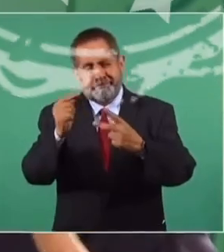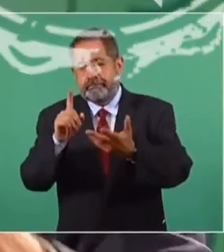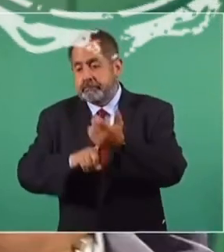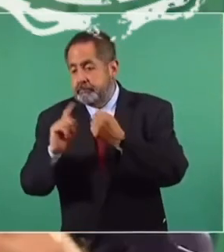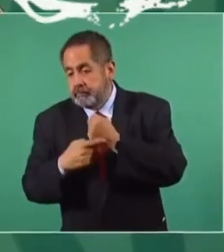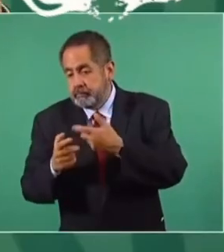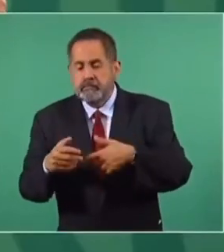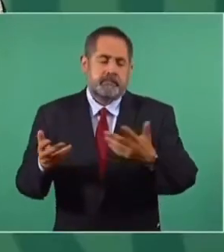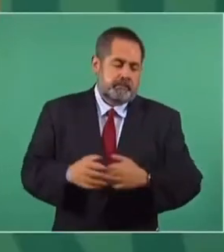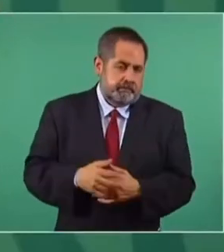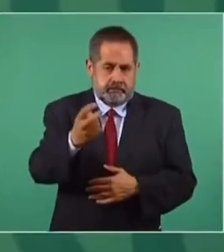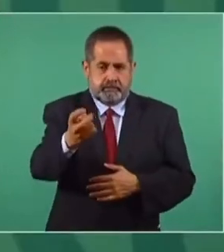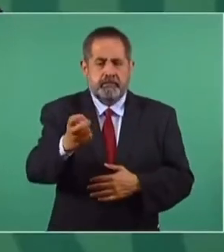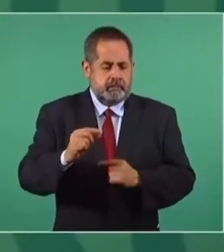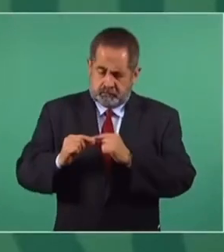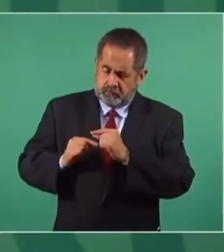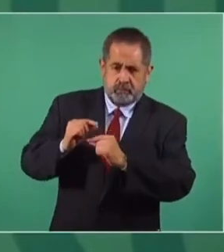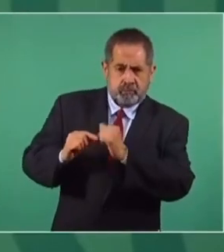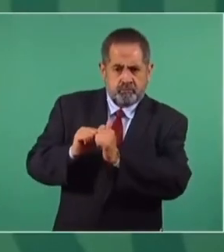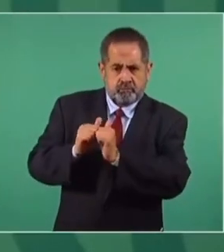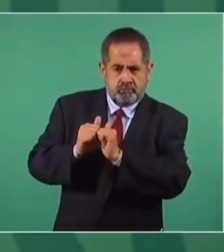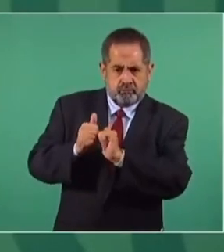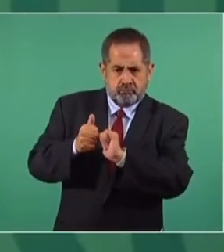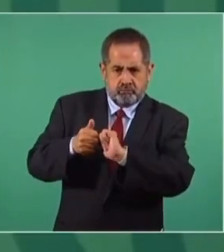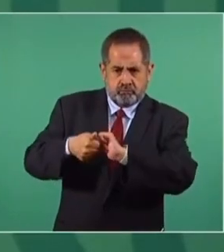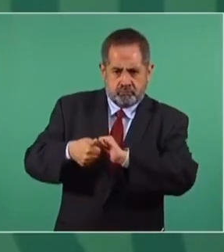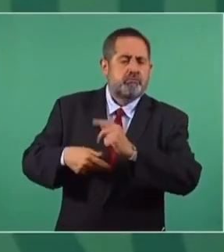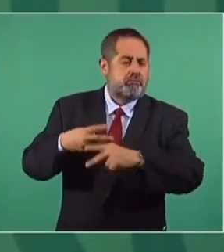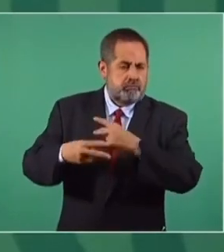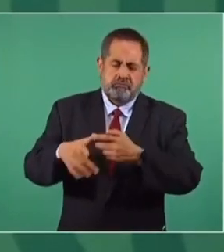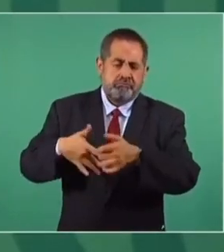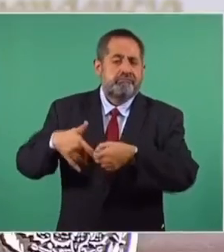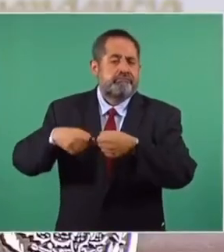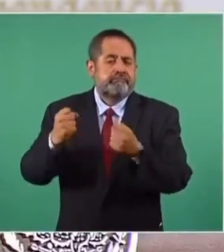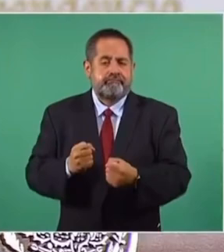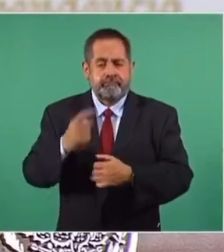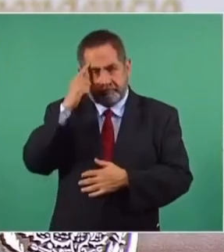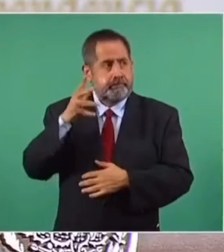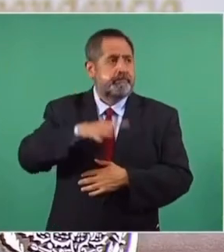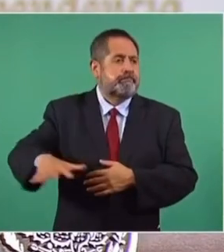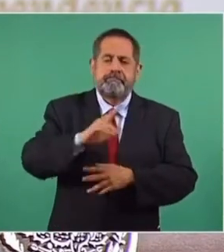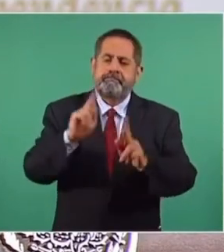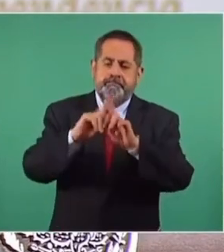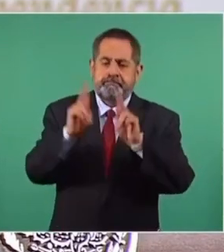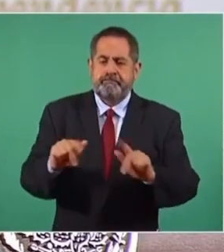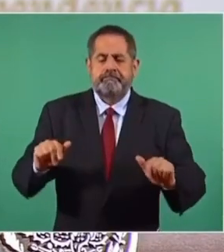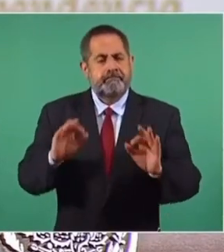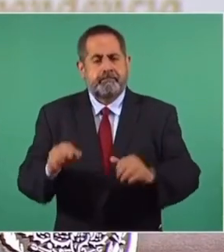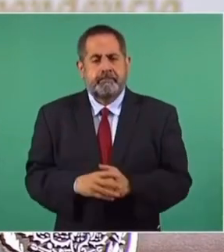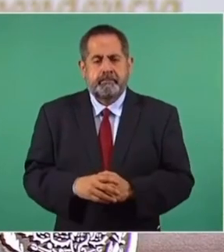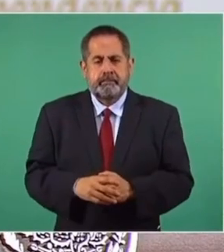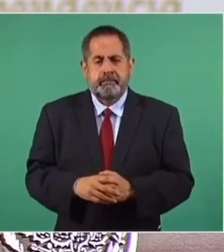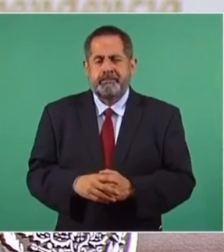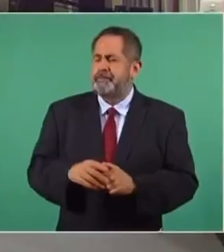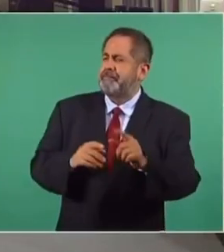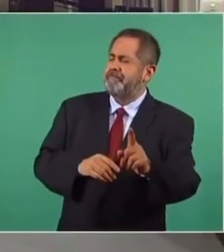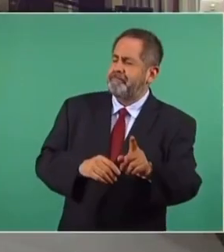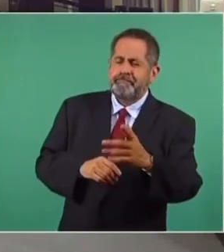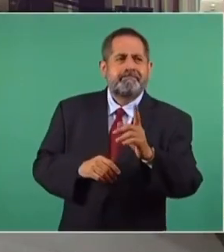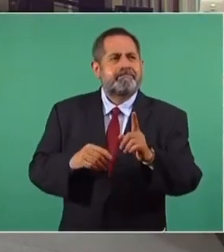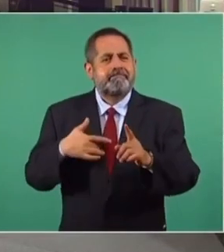Entonces, sí, vamos poco a poco, avanzando, pero a lo seguro, para pacificar al país. Muy bien, señor presidente. Se me hace